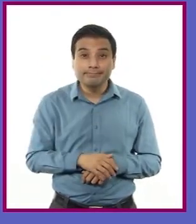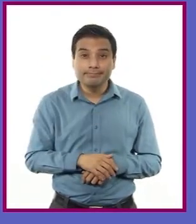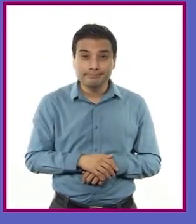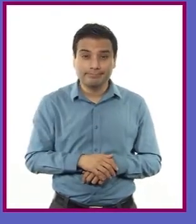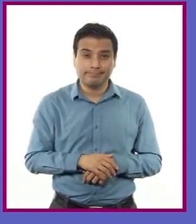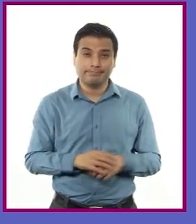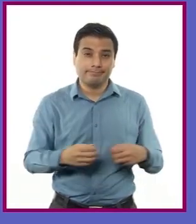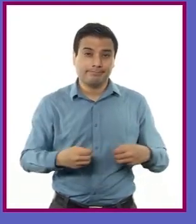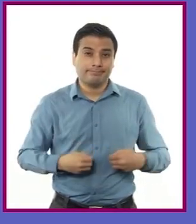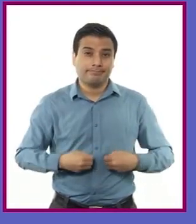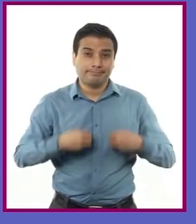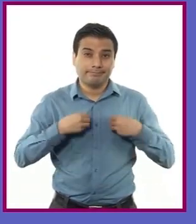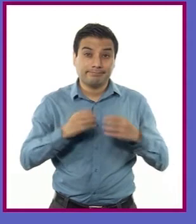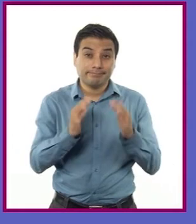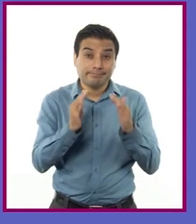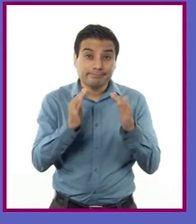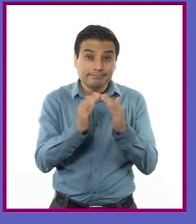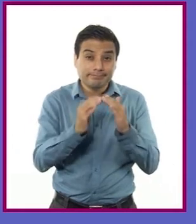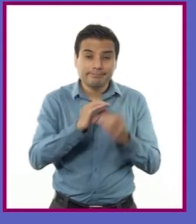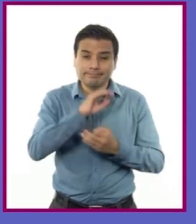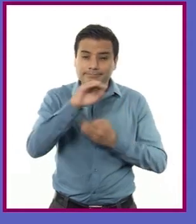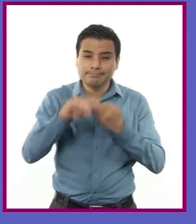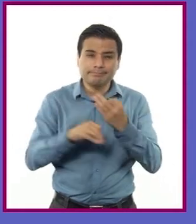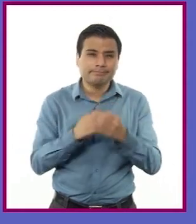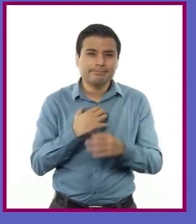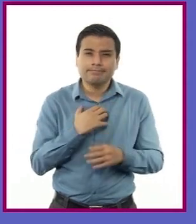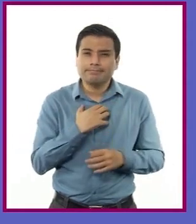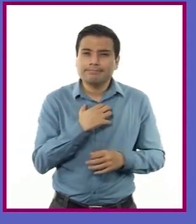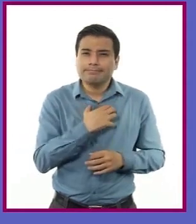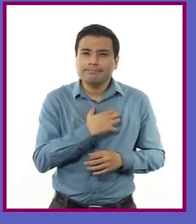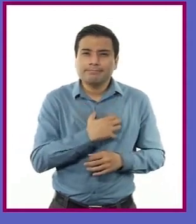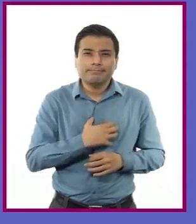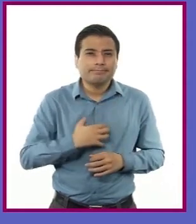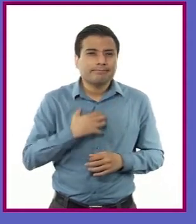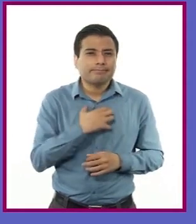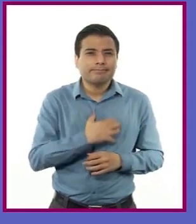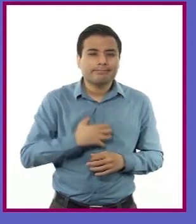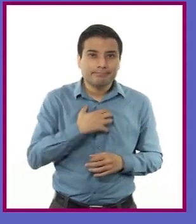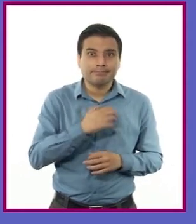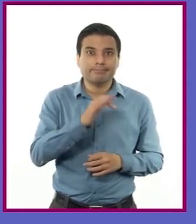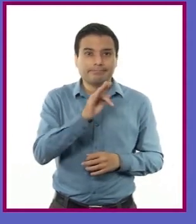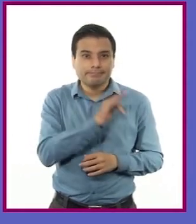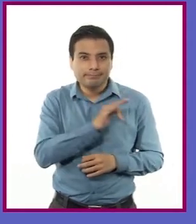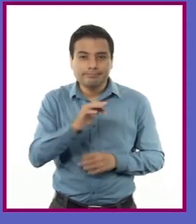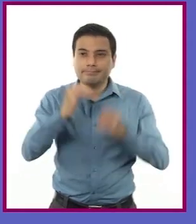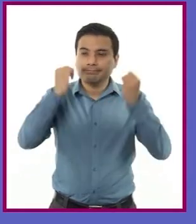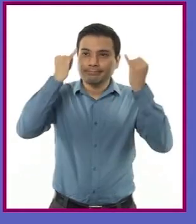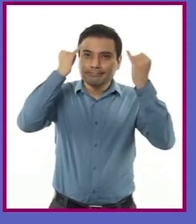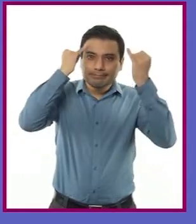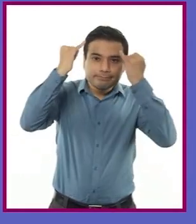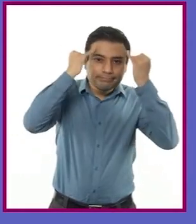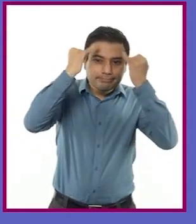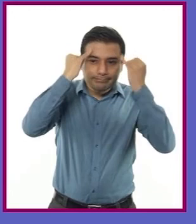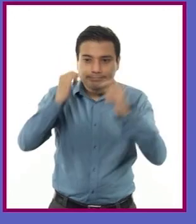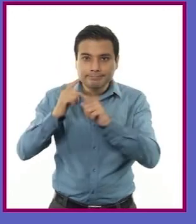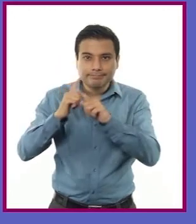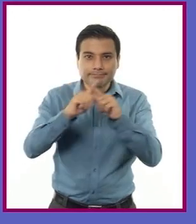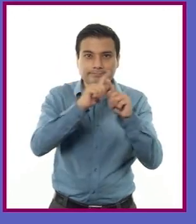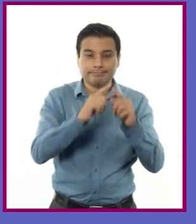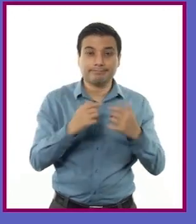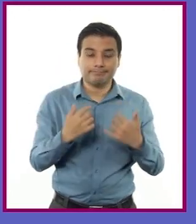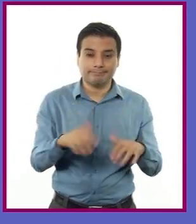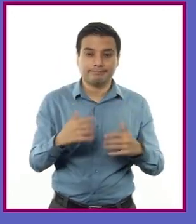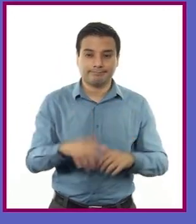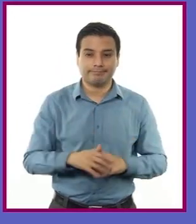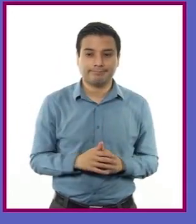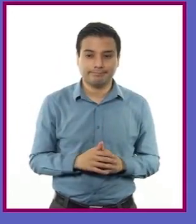que florece para todos, trabajando unidos para fomentar la creatividad y la evolución del Teotl.